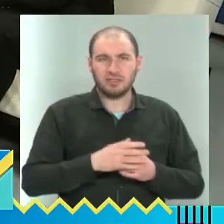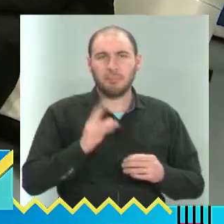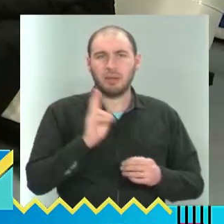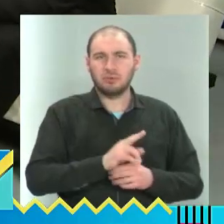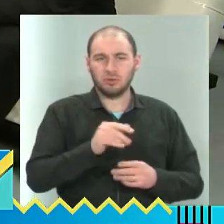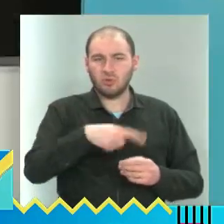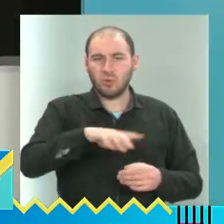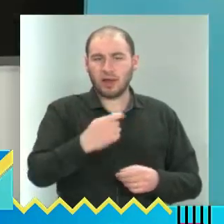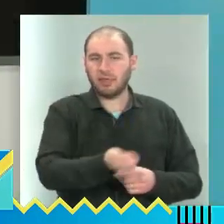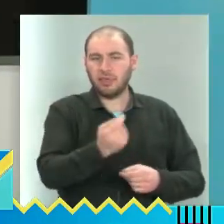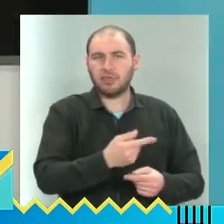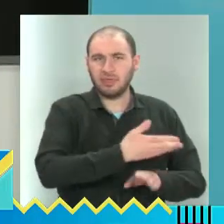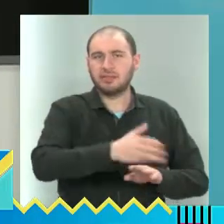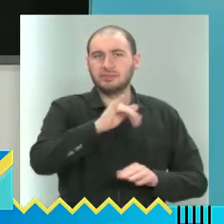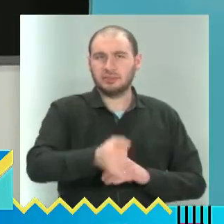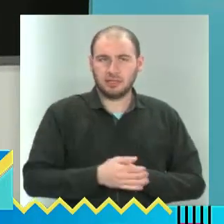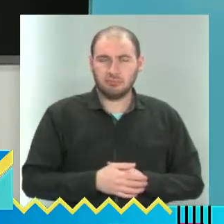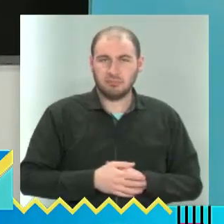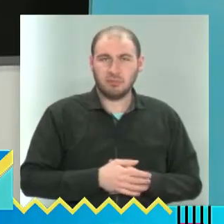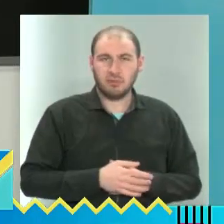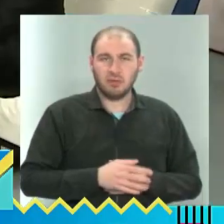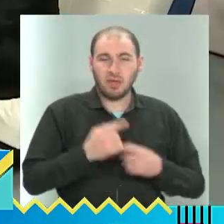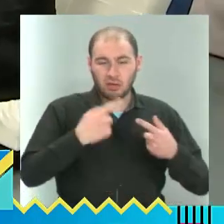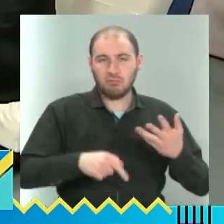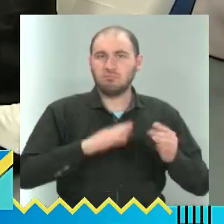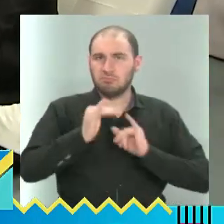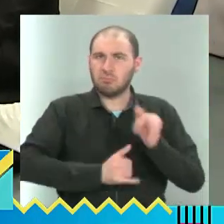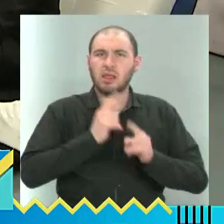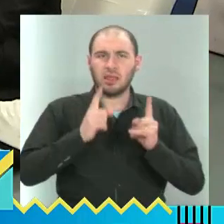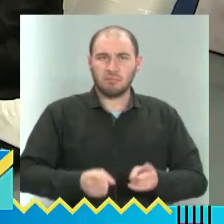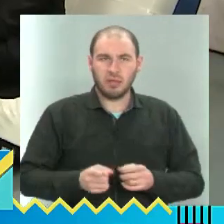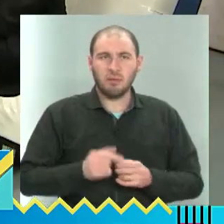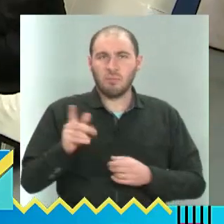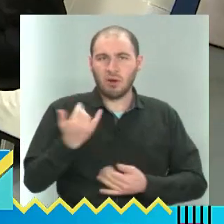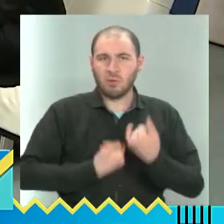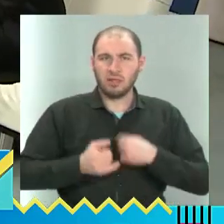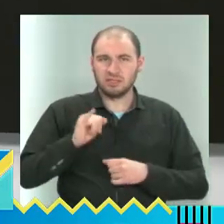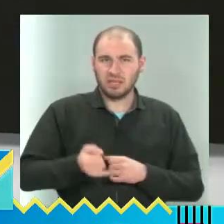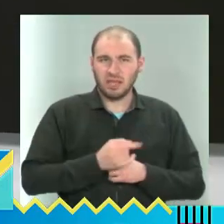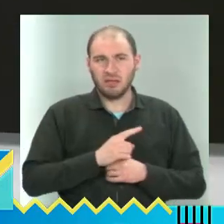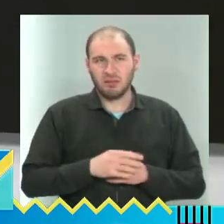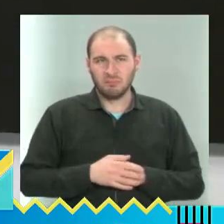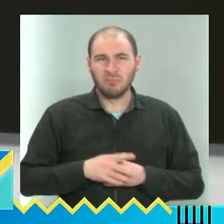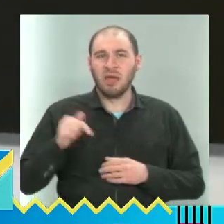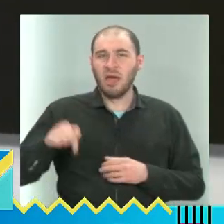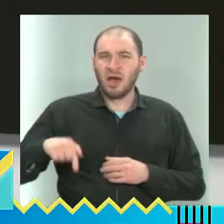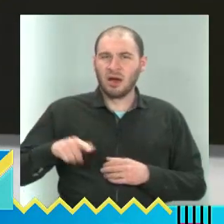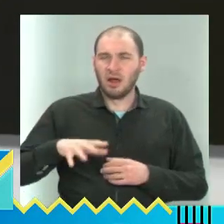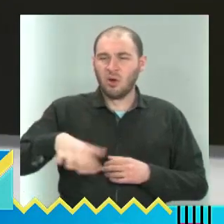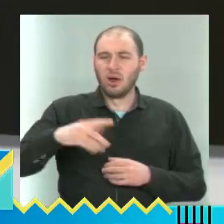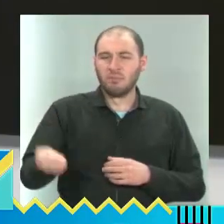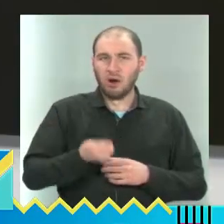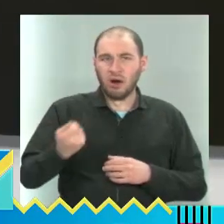que un prostíbulo funcione. En definitiva esas cosas también hay que decirlas, más allá de que vos nos digas, no hay que decir hoy en que día no.